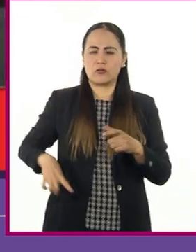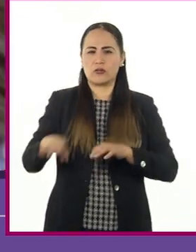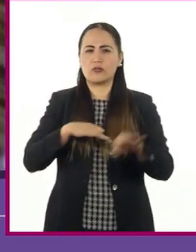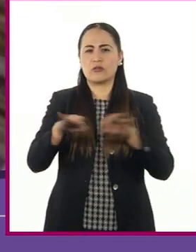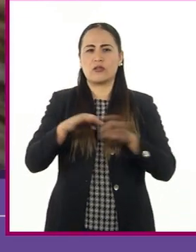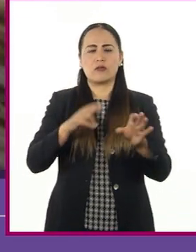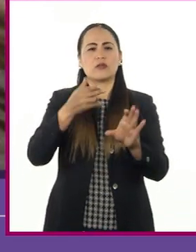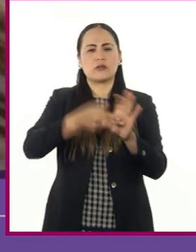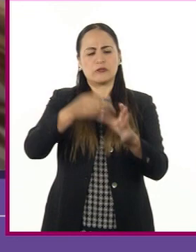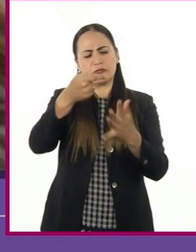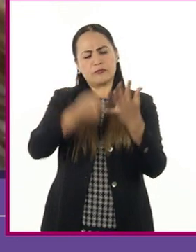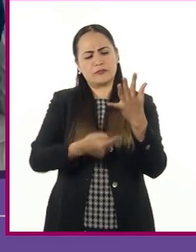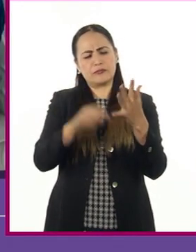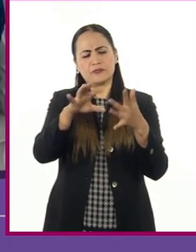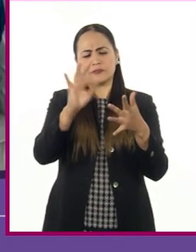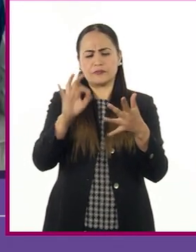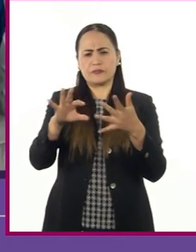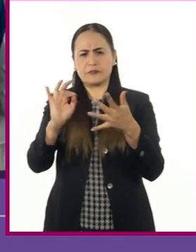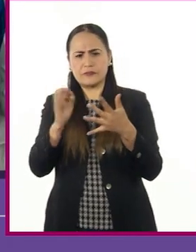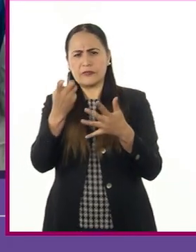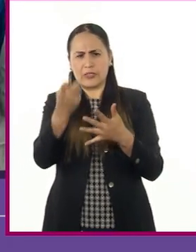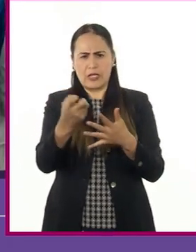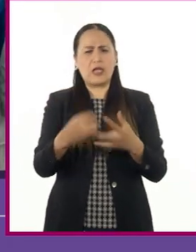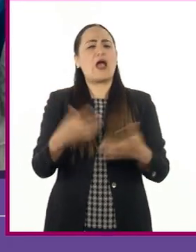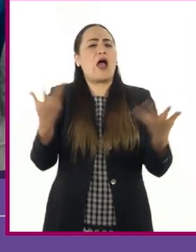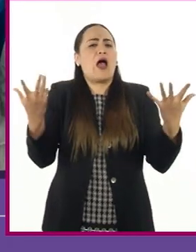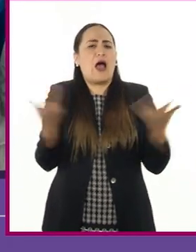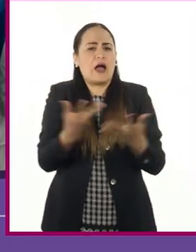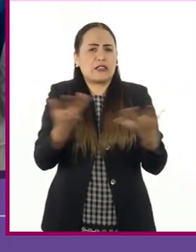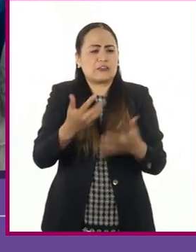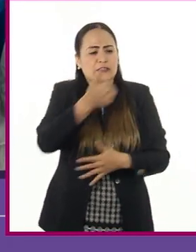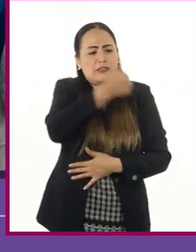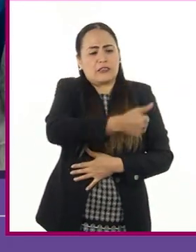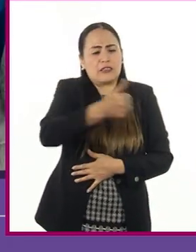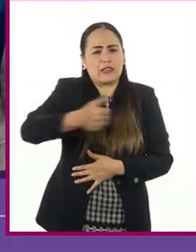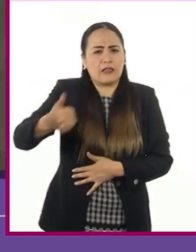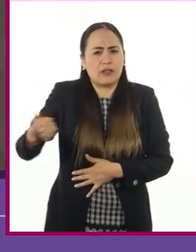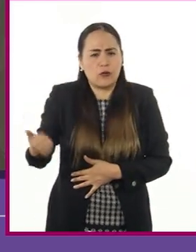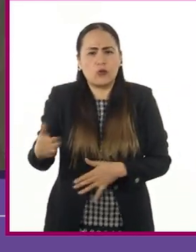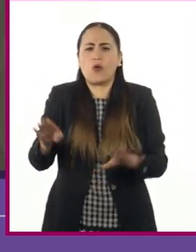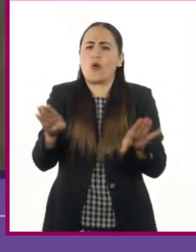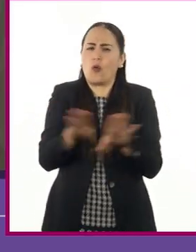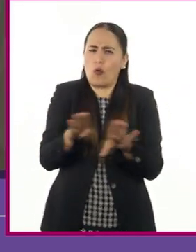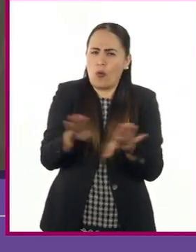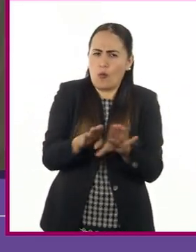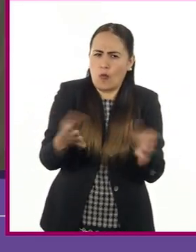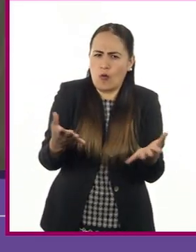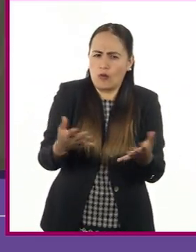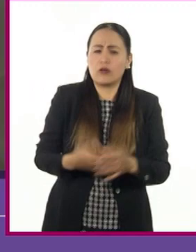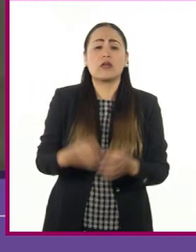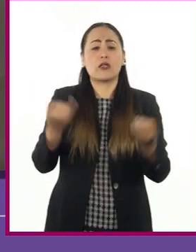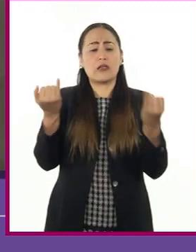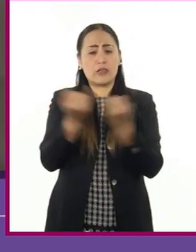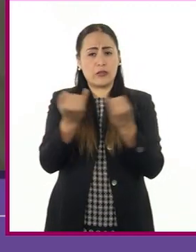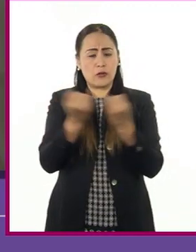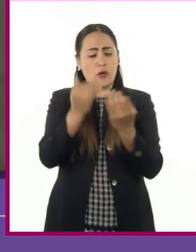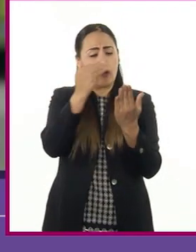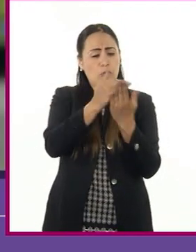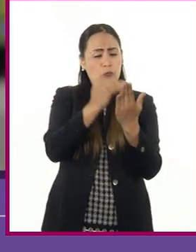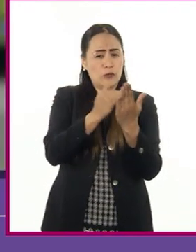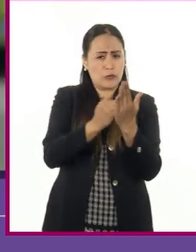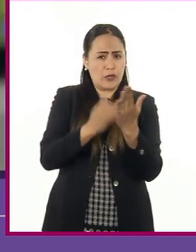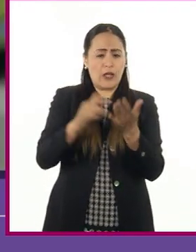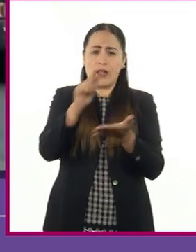Públicos contempla la actuación ética y responsable de cada servidor público, así como los principios de